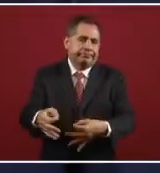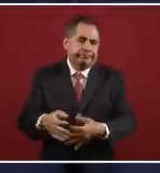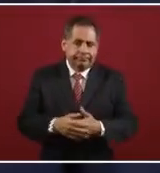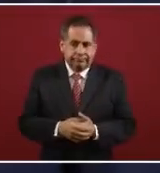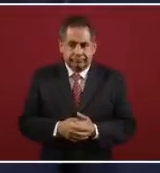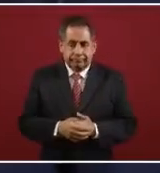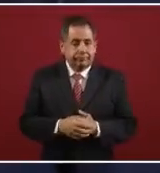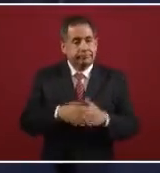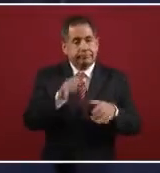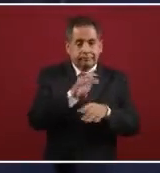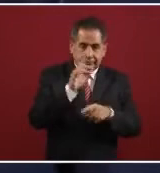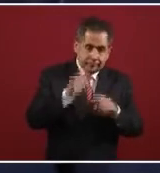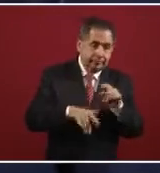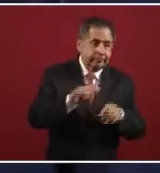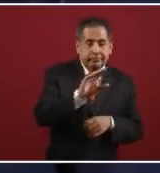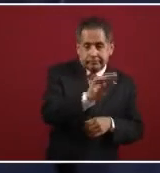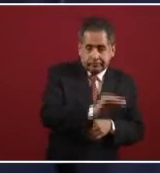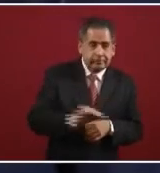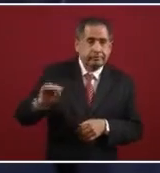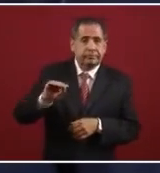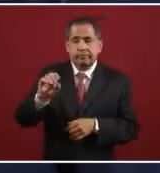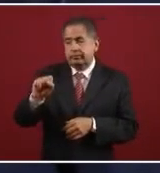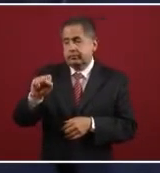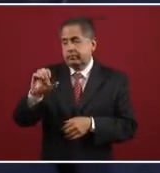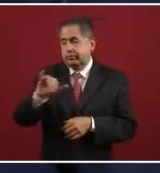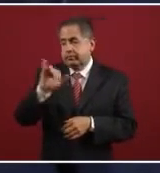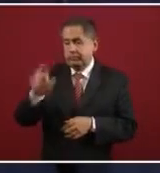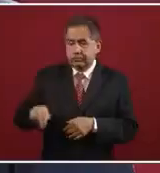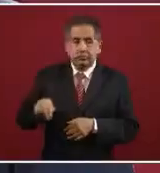a la Suprema Corte